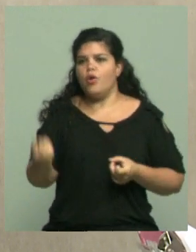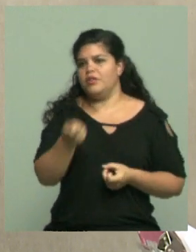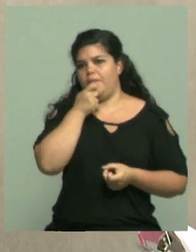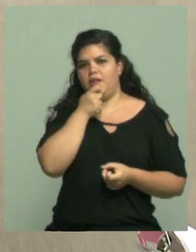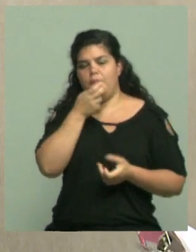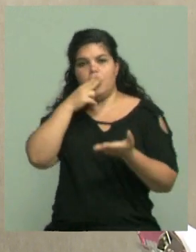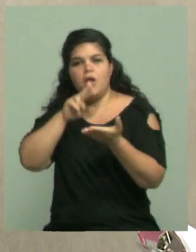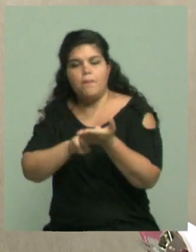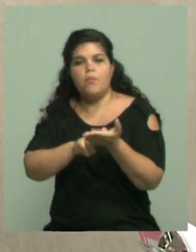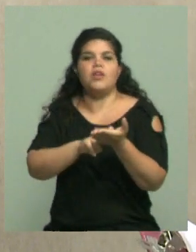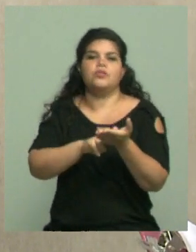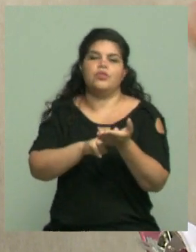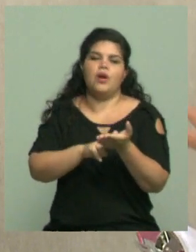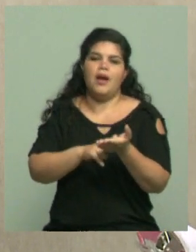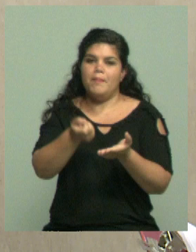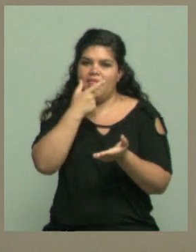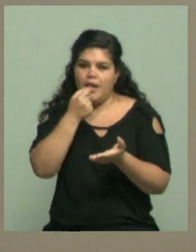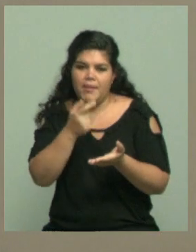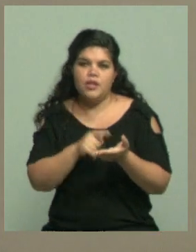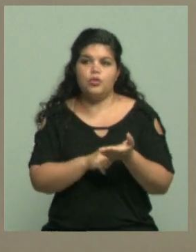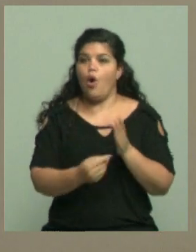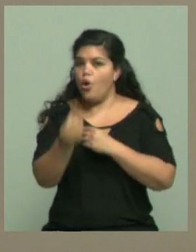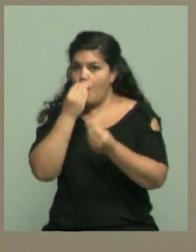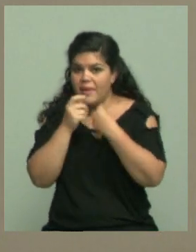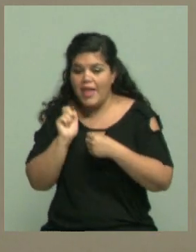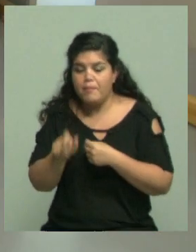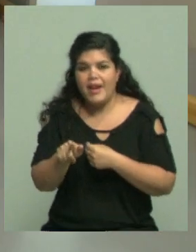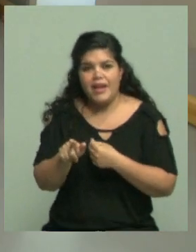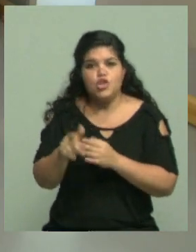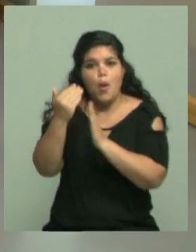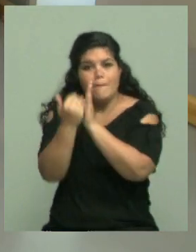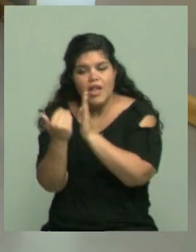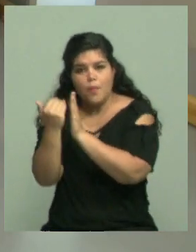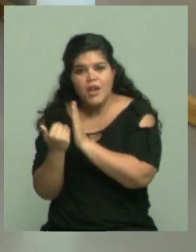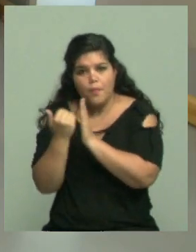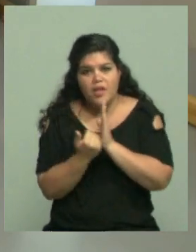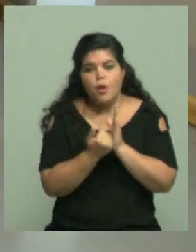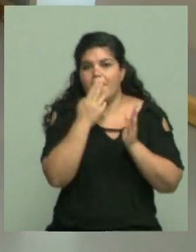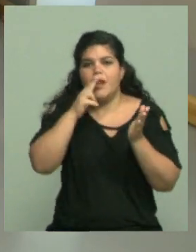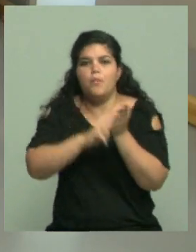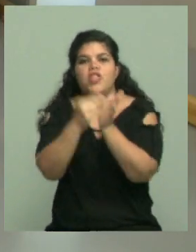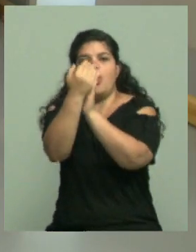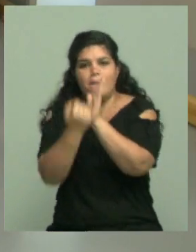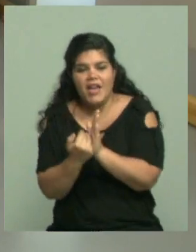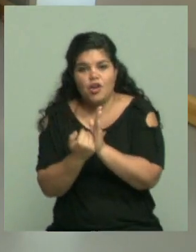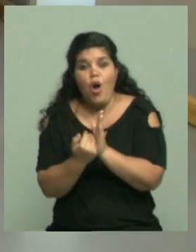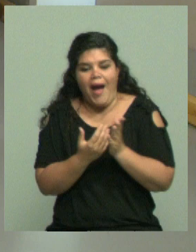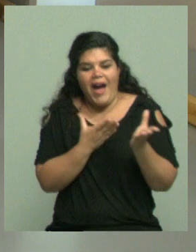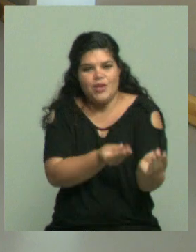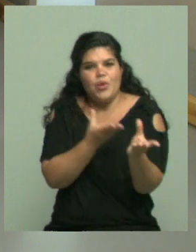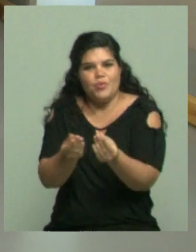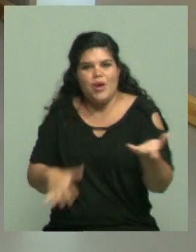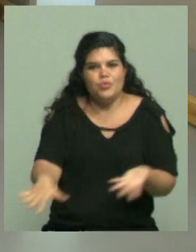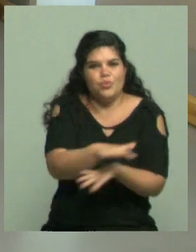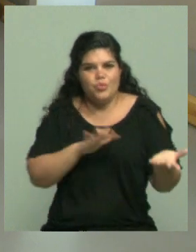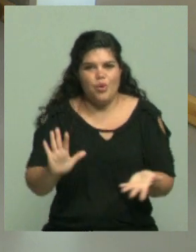los medicamentos. Sí, la comida para ellos, que liberarlos un poco de la carga impositiva. Está claro que son temas que se pueden mejorar y